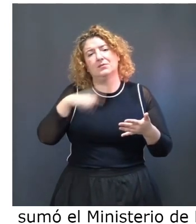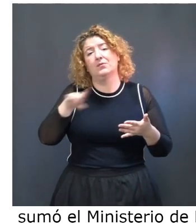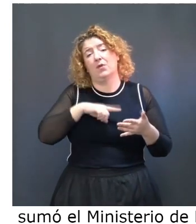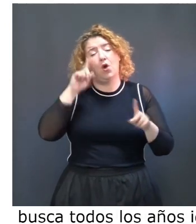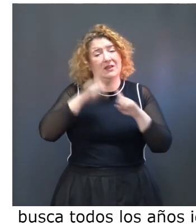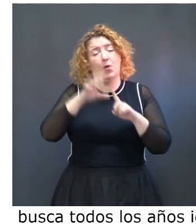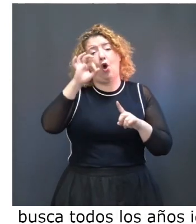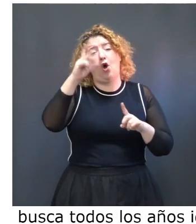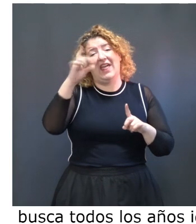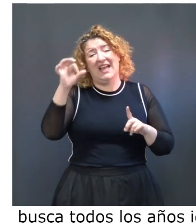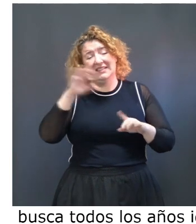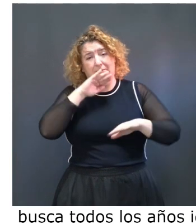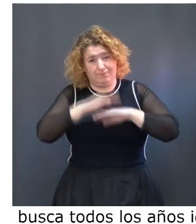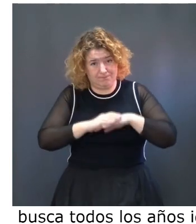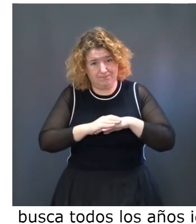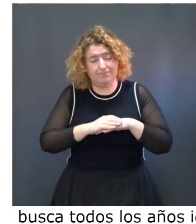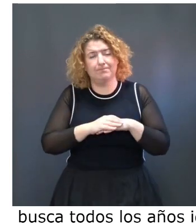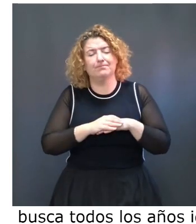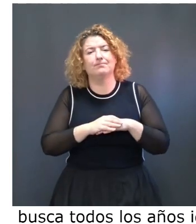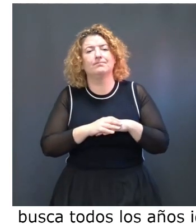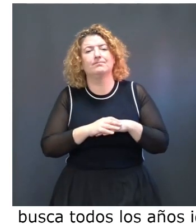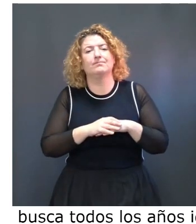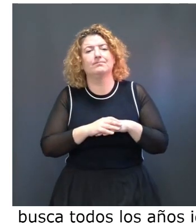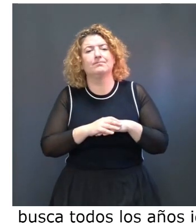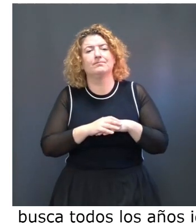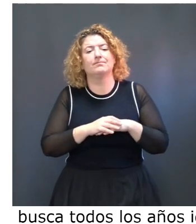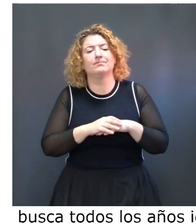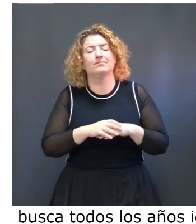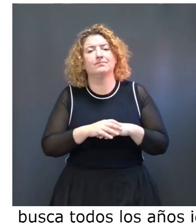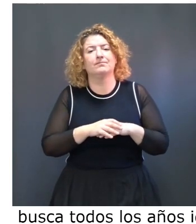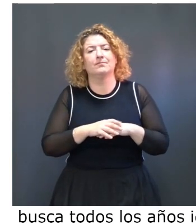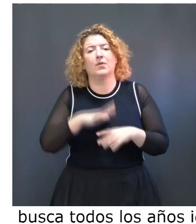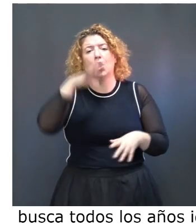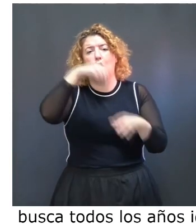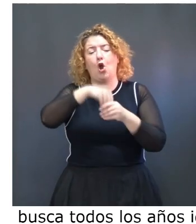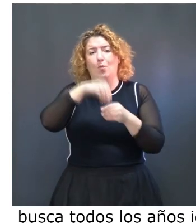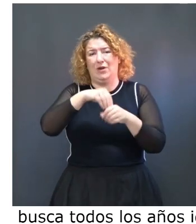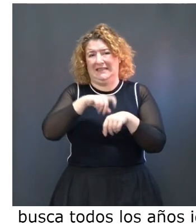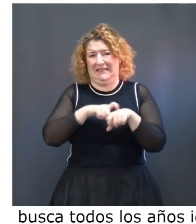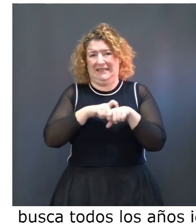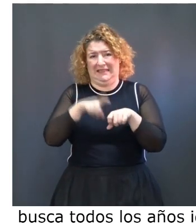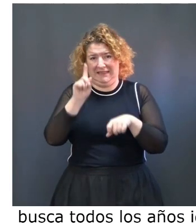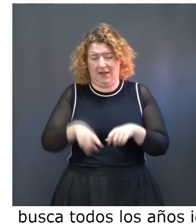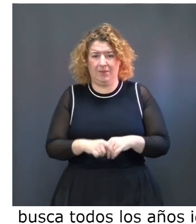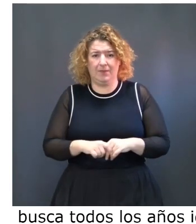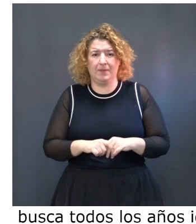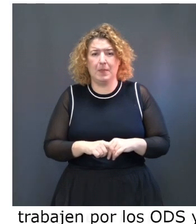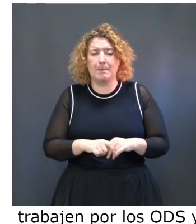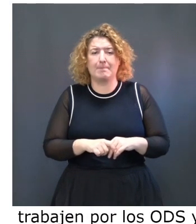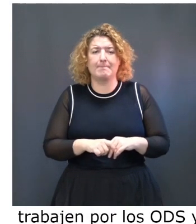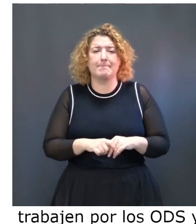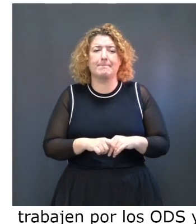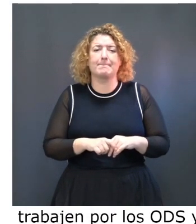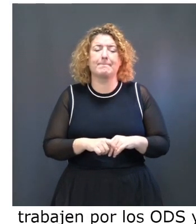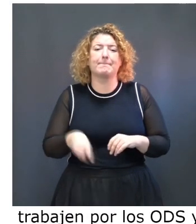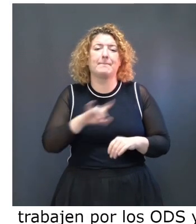ODS y además tengan este tipo de componentes. Entonces, ahí hay un levantamiento de una gran